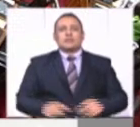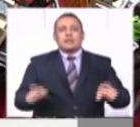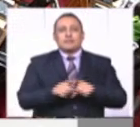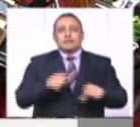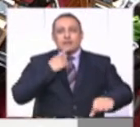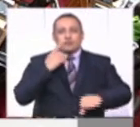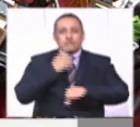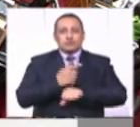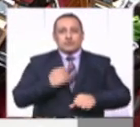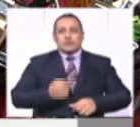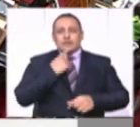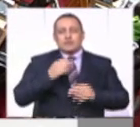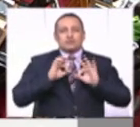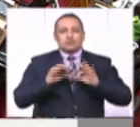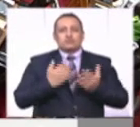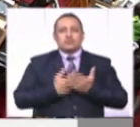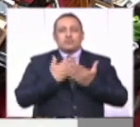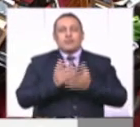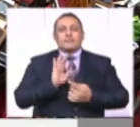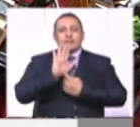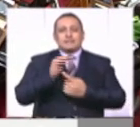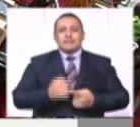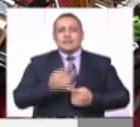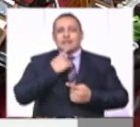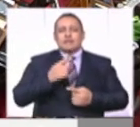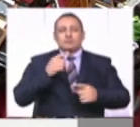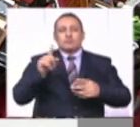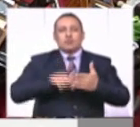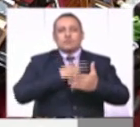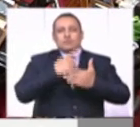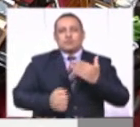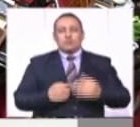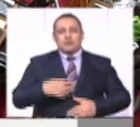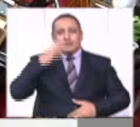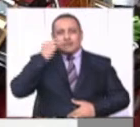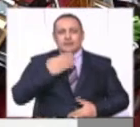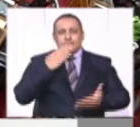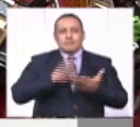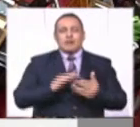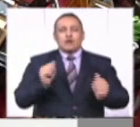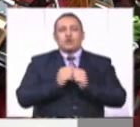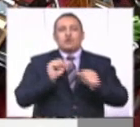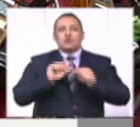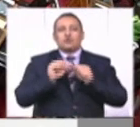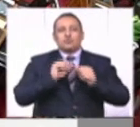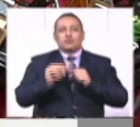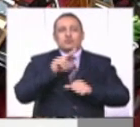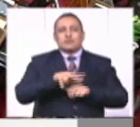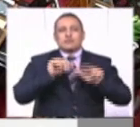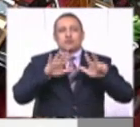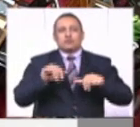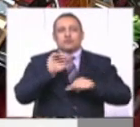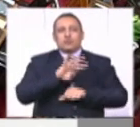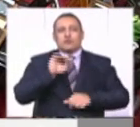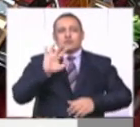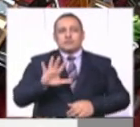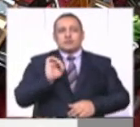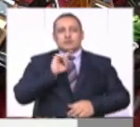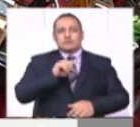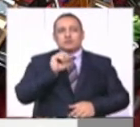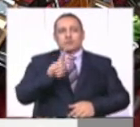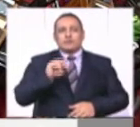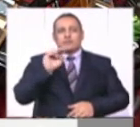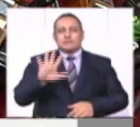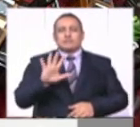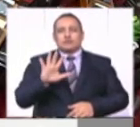acusación justamente planteada es por infracción presunta infracción a los artículos 38 45 y